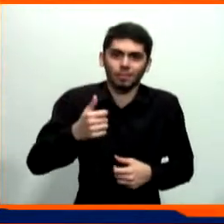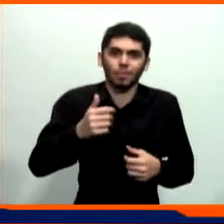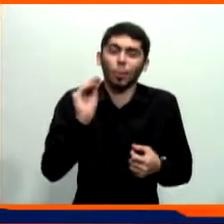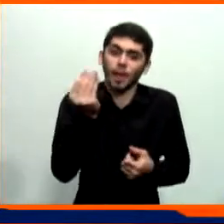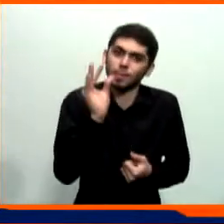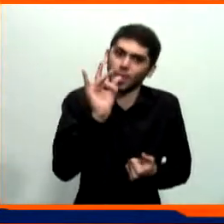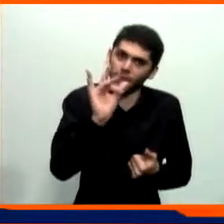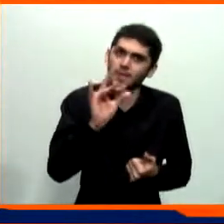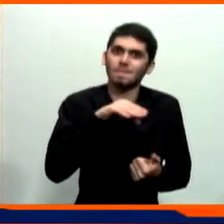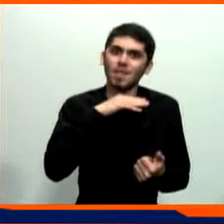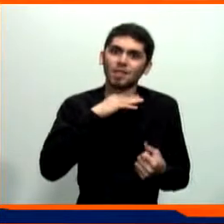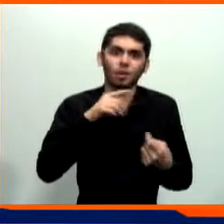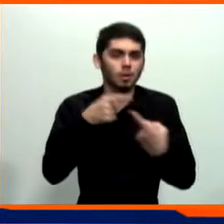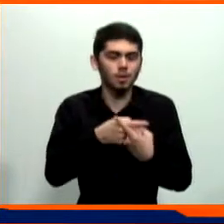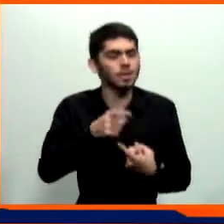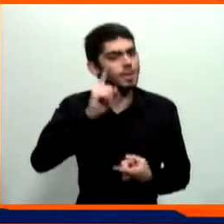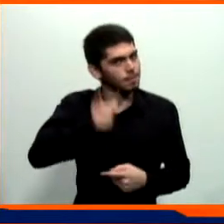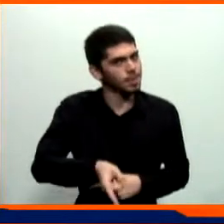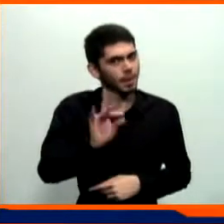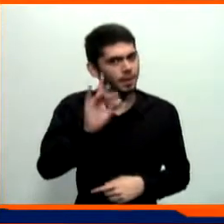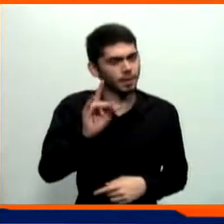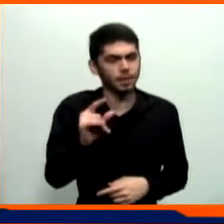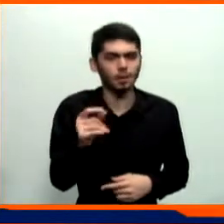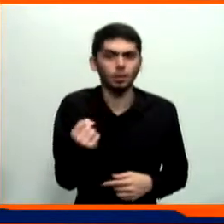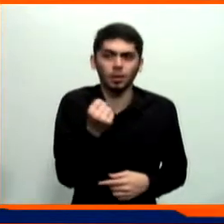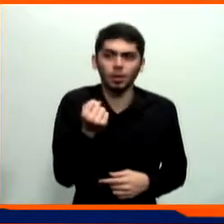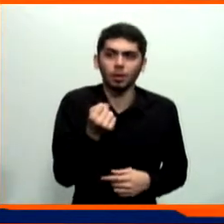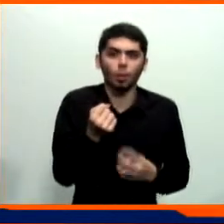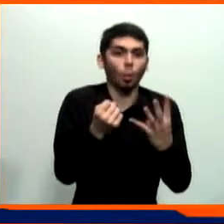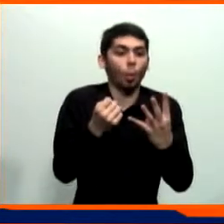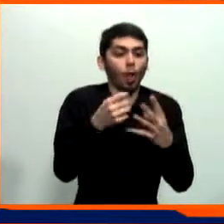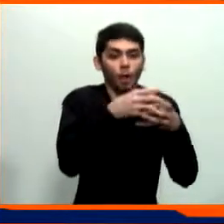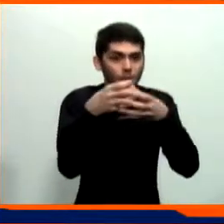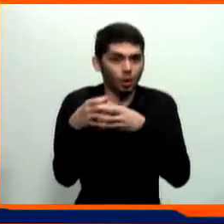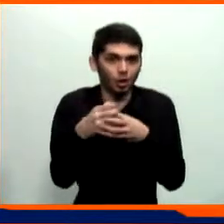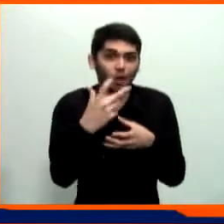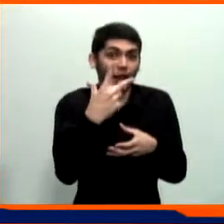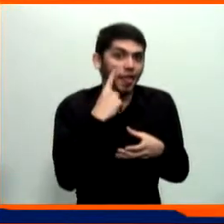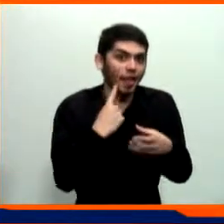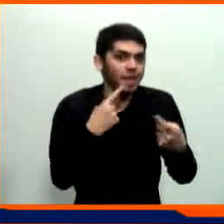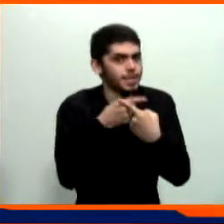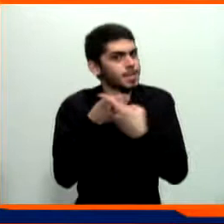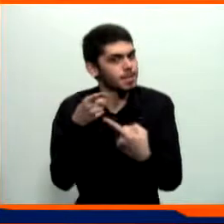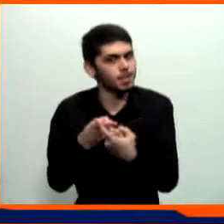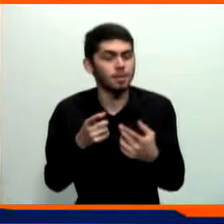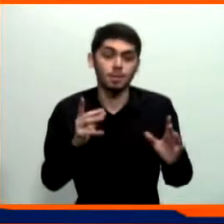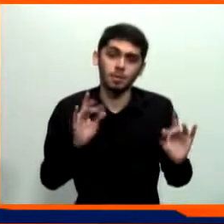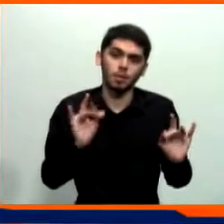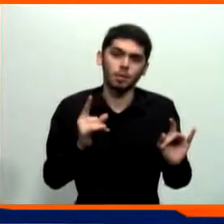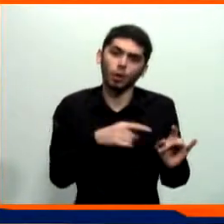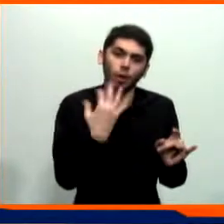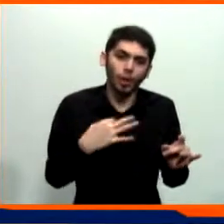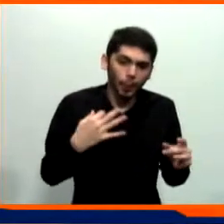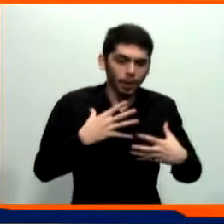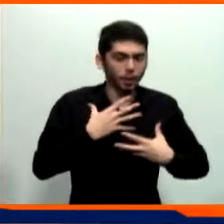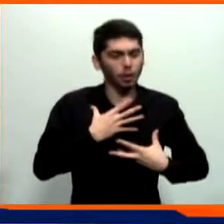va a ser intenso porque son 4 partidos en 3 días. Así que con la calma que hay que tener antes de los partidos y la